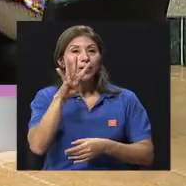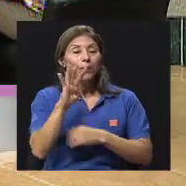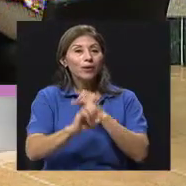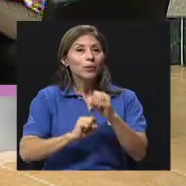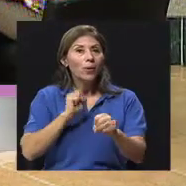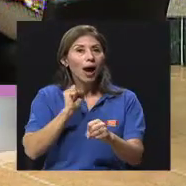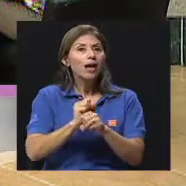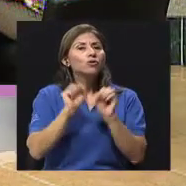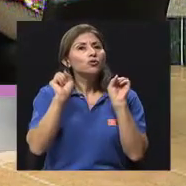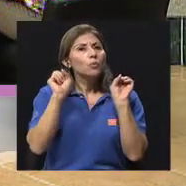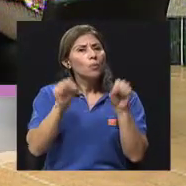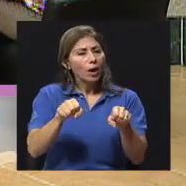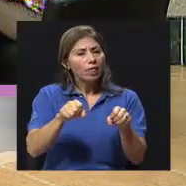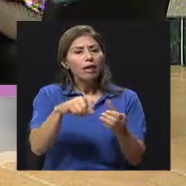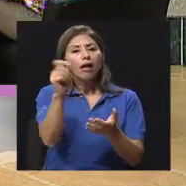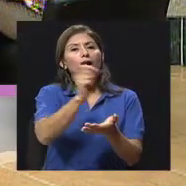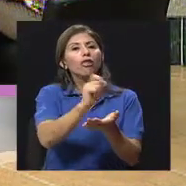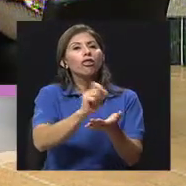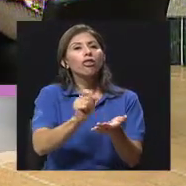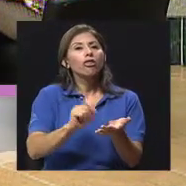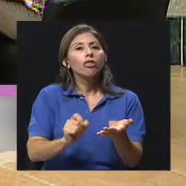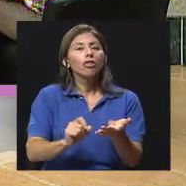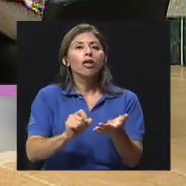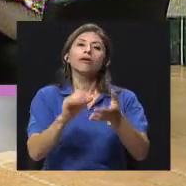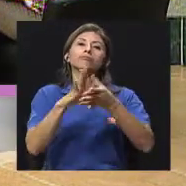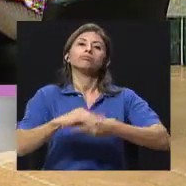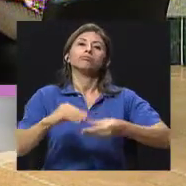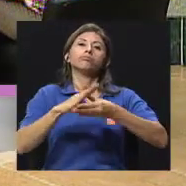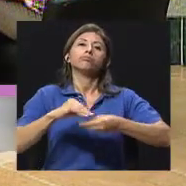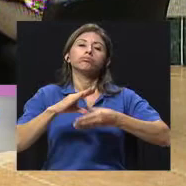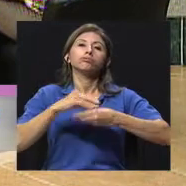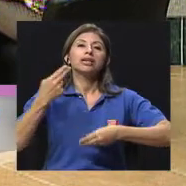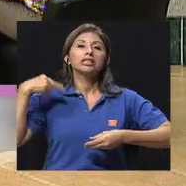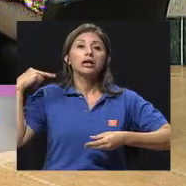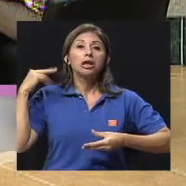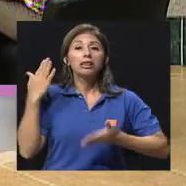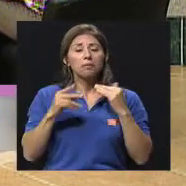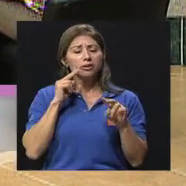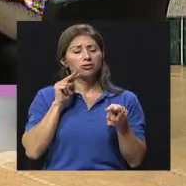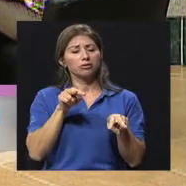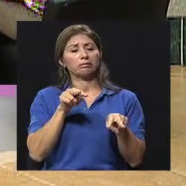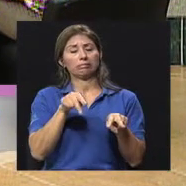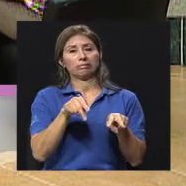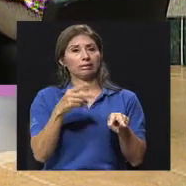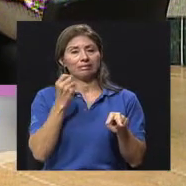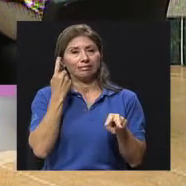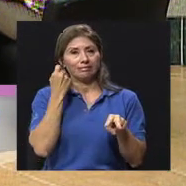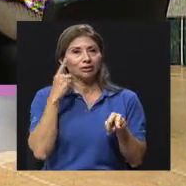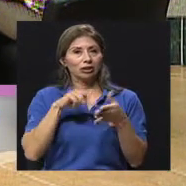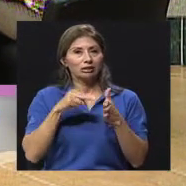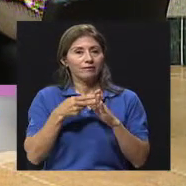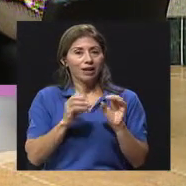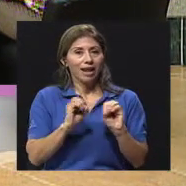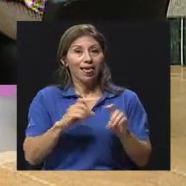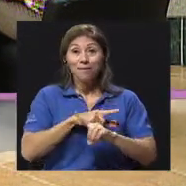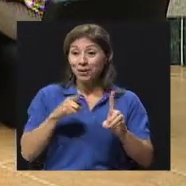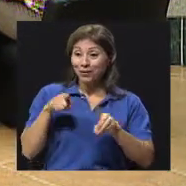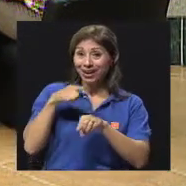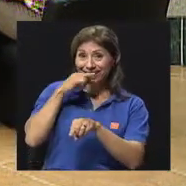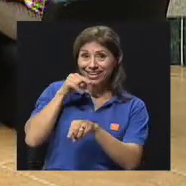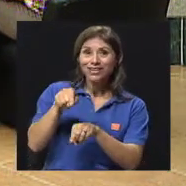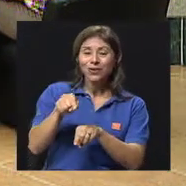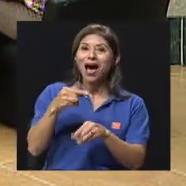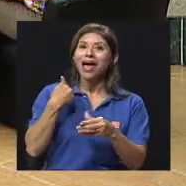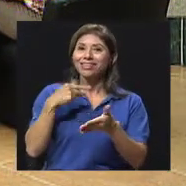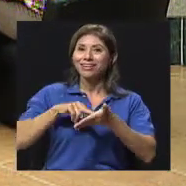mismo rayón y la historia todo el tiempo que lo ve. Para nosotros puede ser que eso no tenga ningún significado. Para él eso es una forma, qué